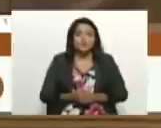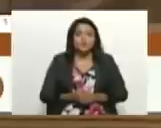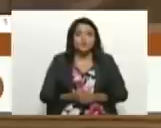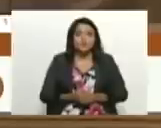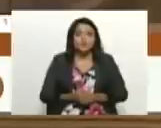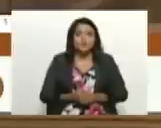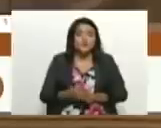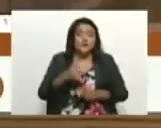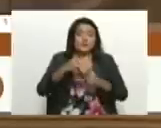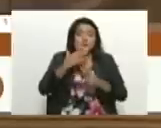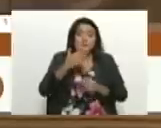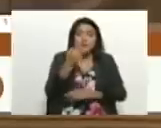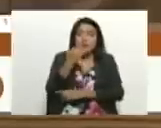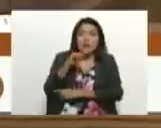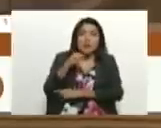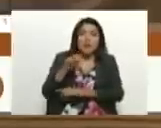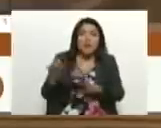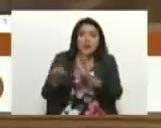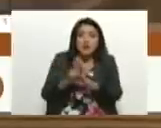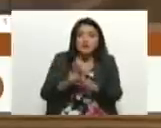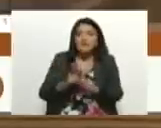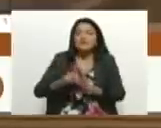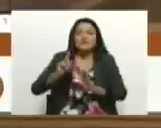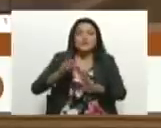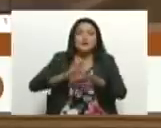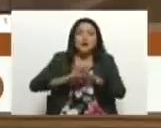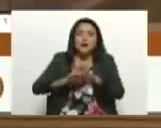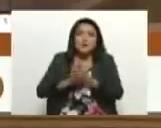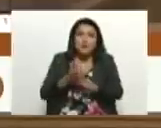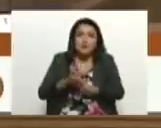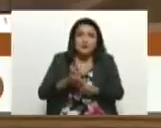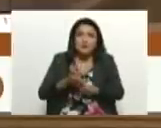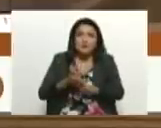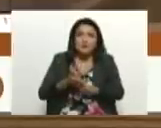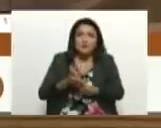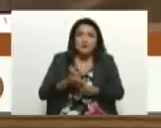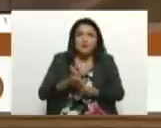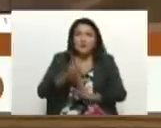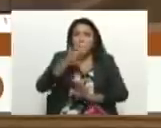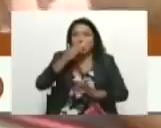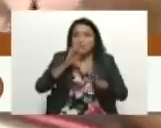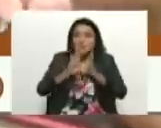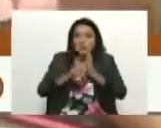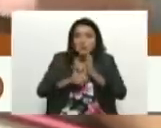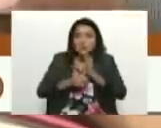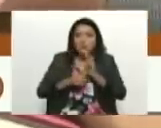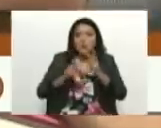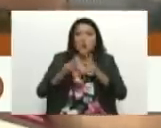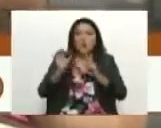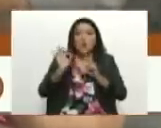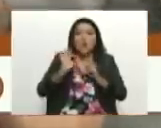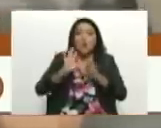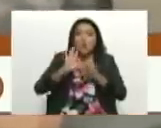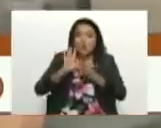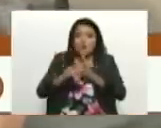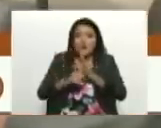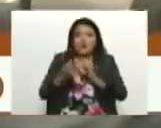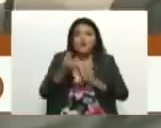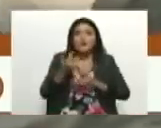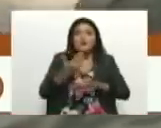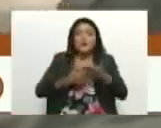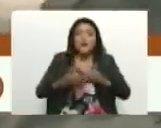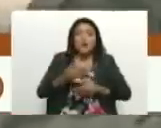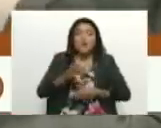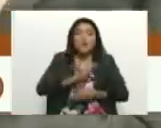impunidad en el acto deleznable de apropiarse de dinero público o de dinero que no le pertenecen